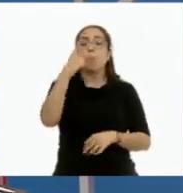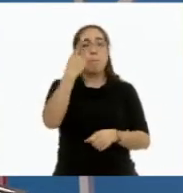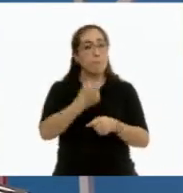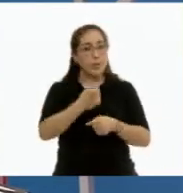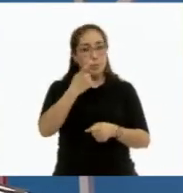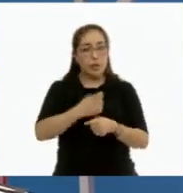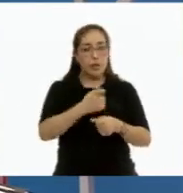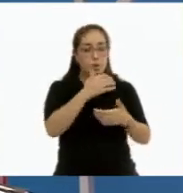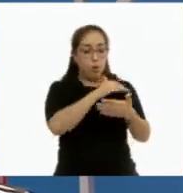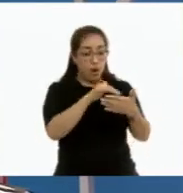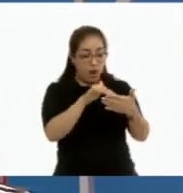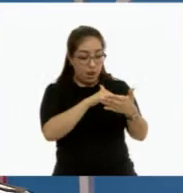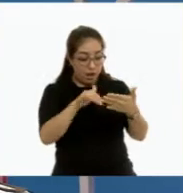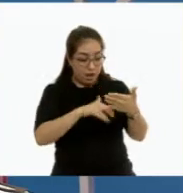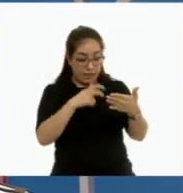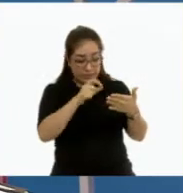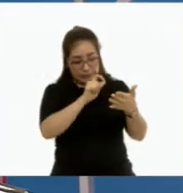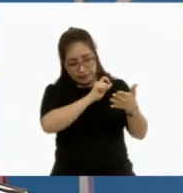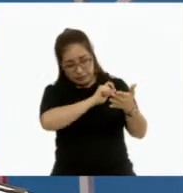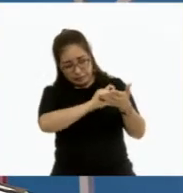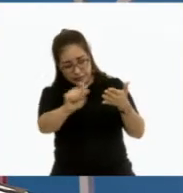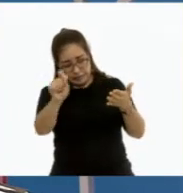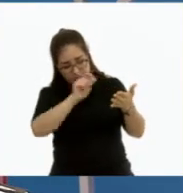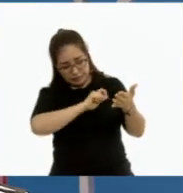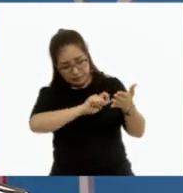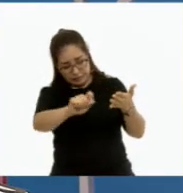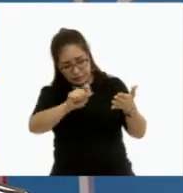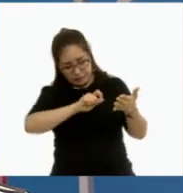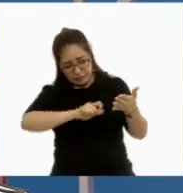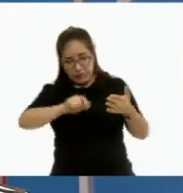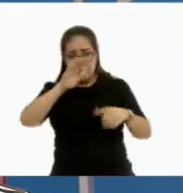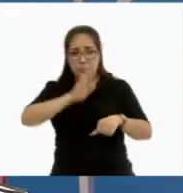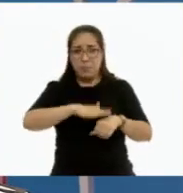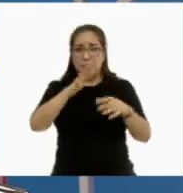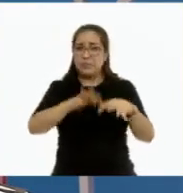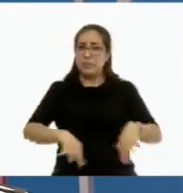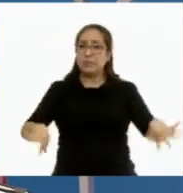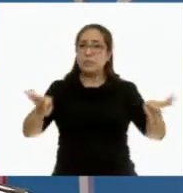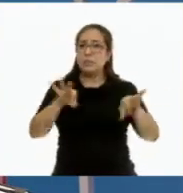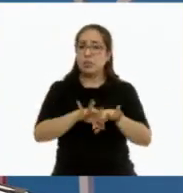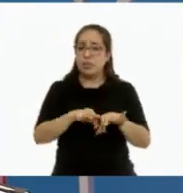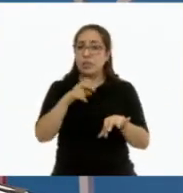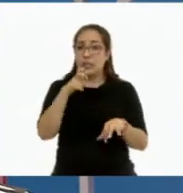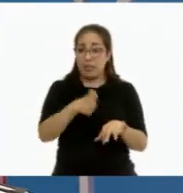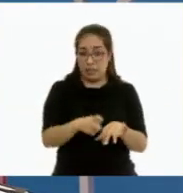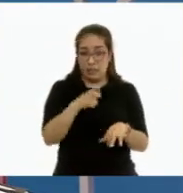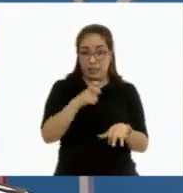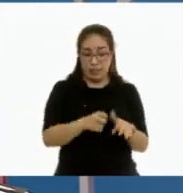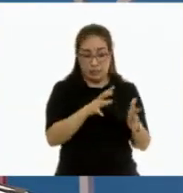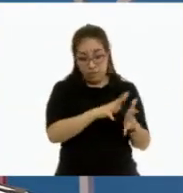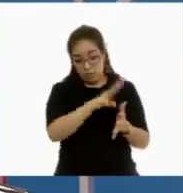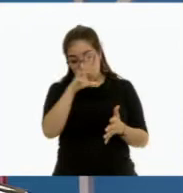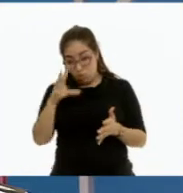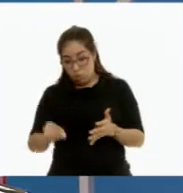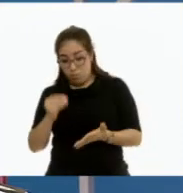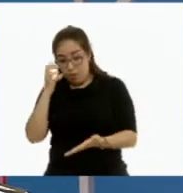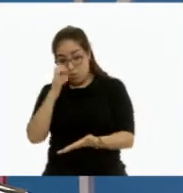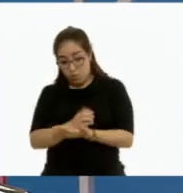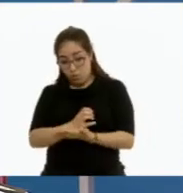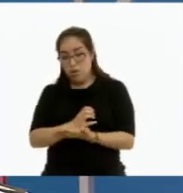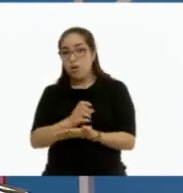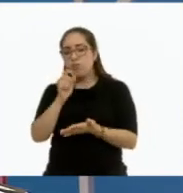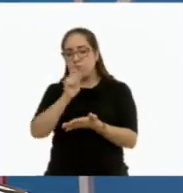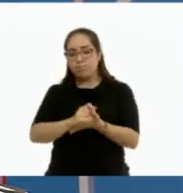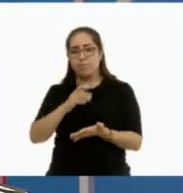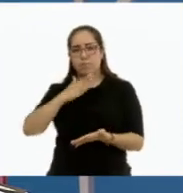que subrayes esas ideas principales y que las puedas pasar a tu cuaderno y reescribirlas con